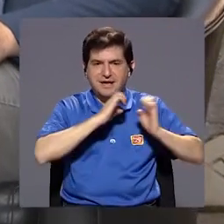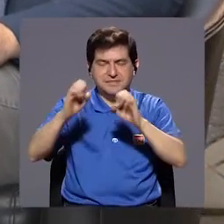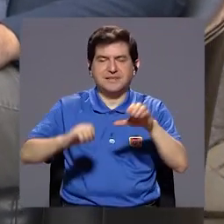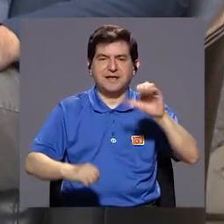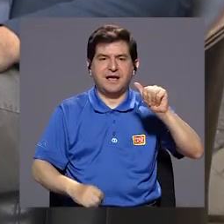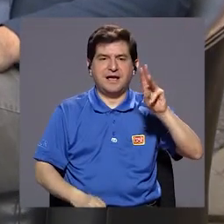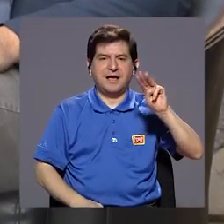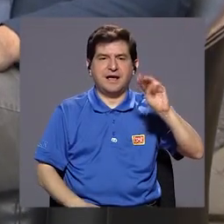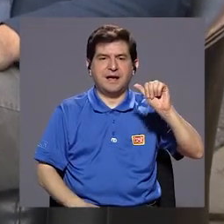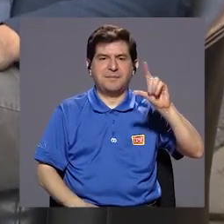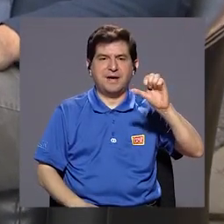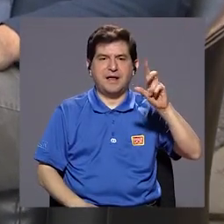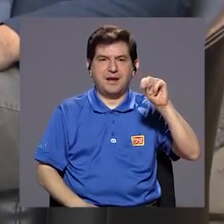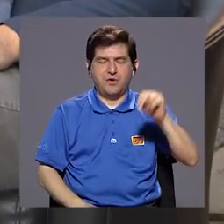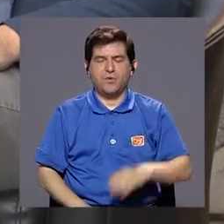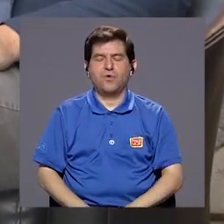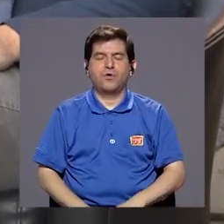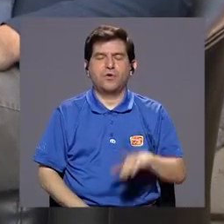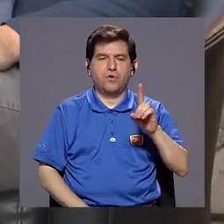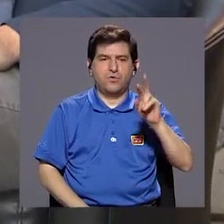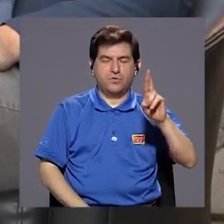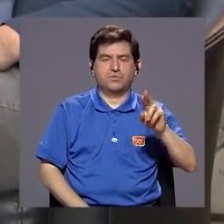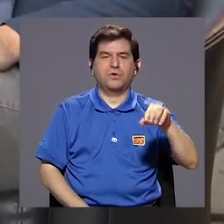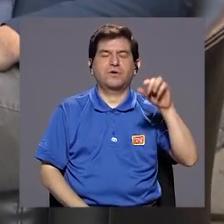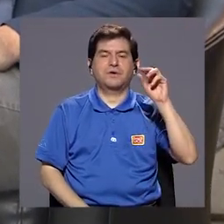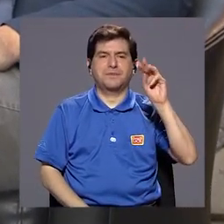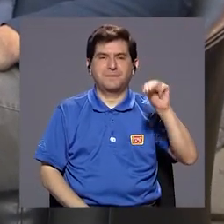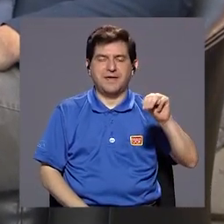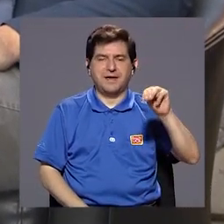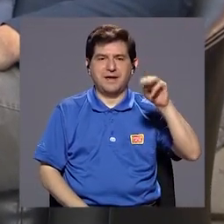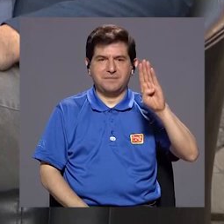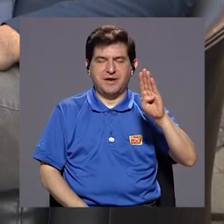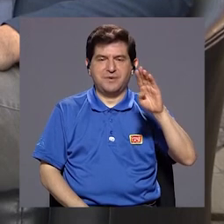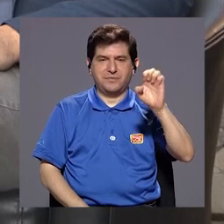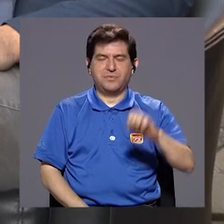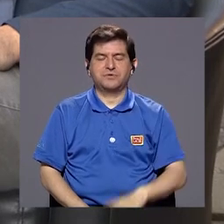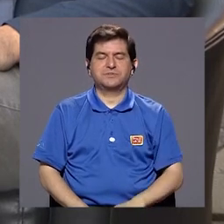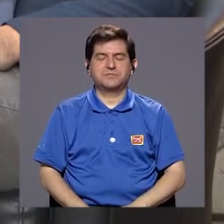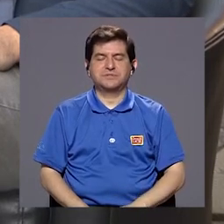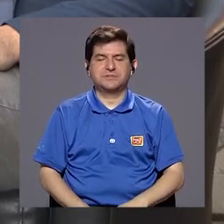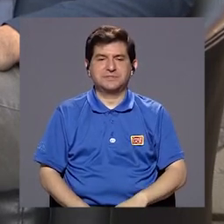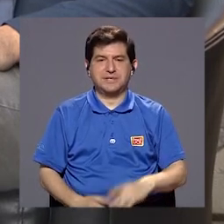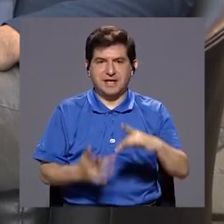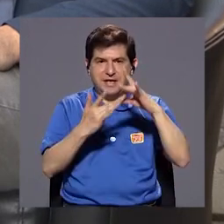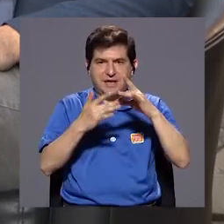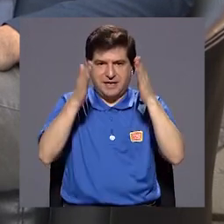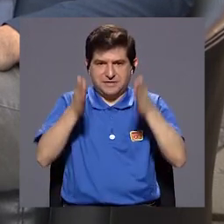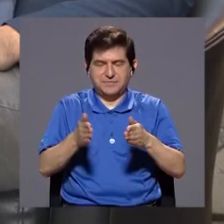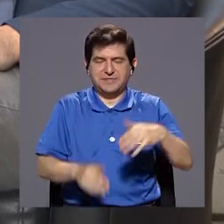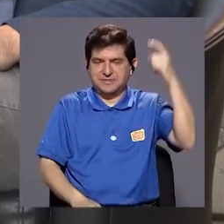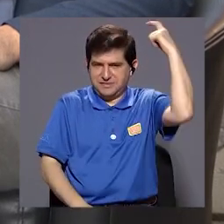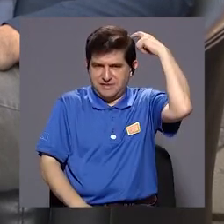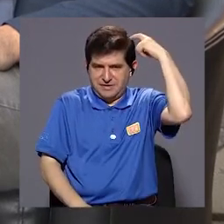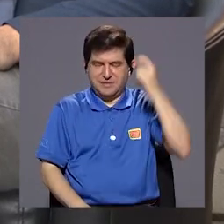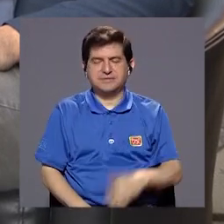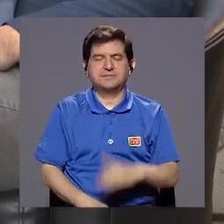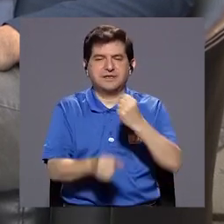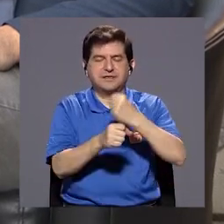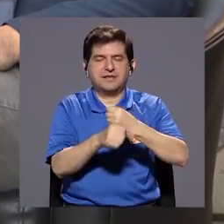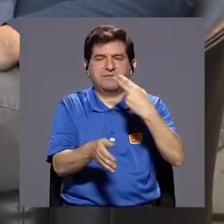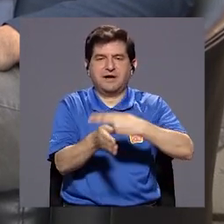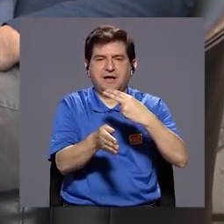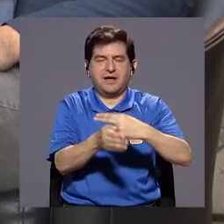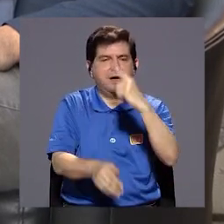ello nos acompaña el doctor Miguel Barbosa Elizondo, neurólogo vascular, labora en el Hospital Rafael Ángel